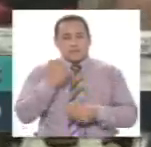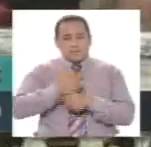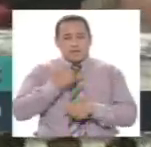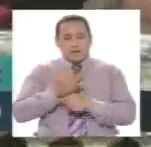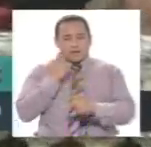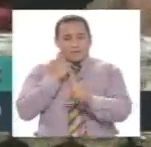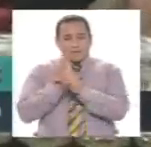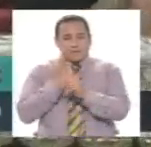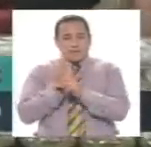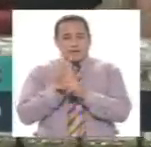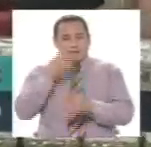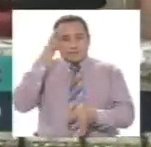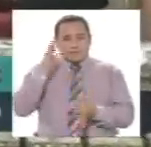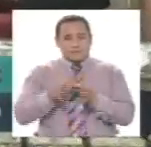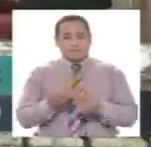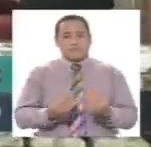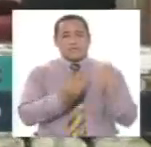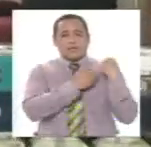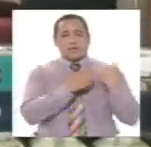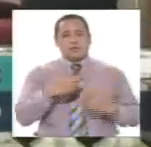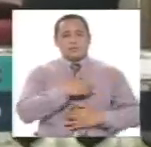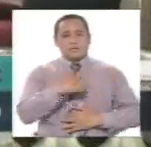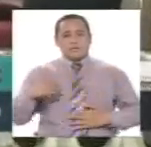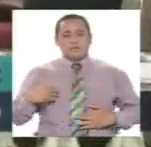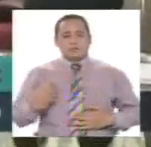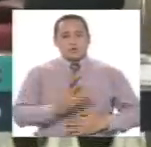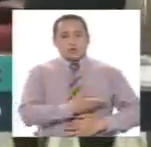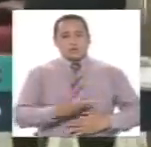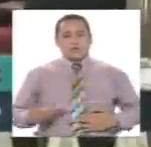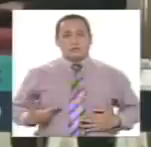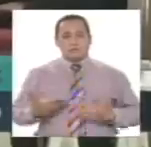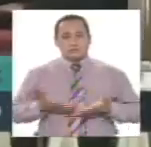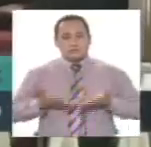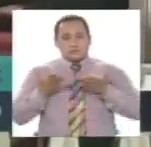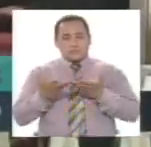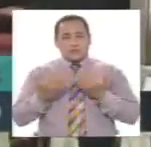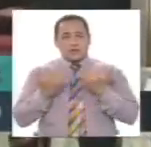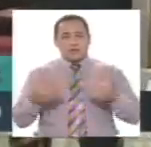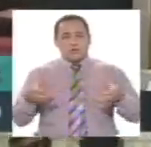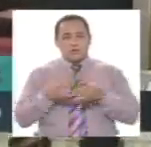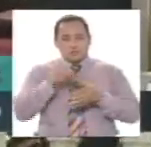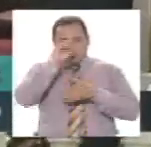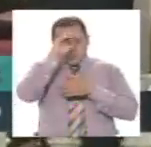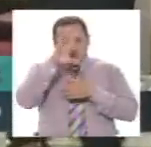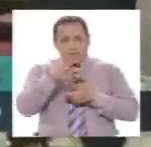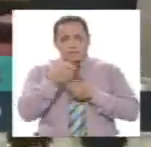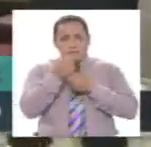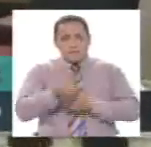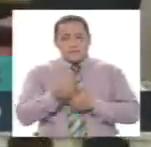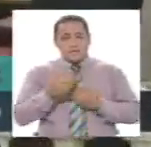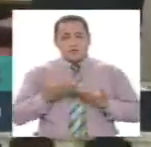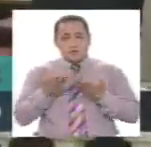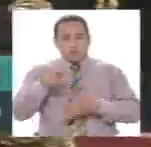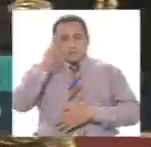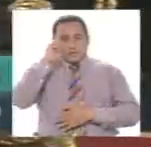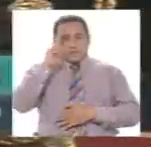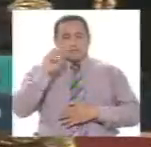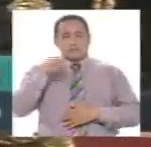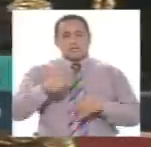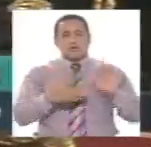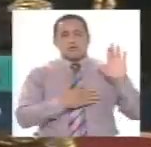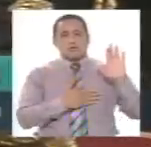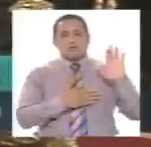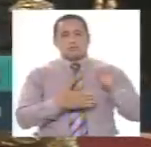desempeñar leal y fielmente el cargo de ministro de Estado en el despacho de Energía y Minas que os confío.